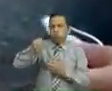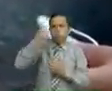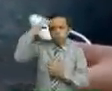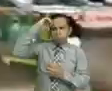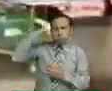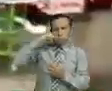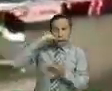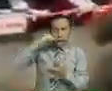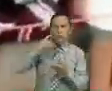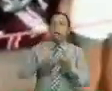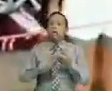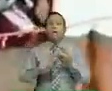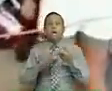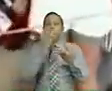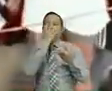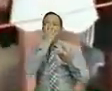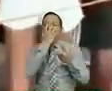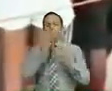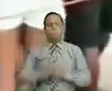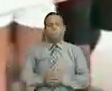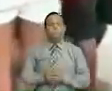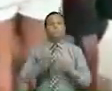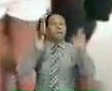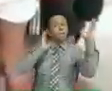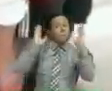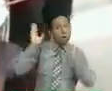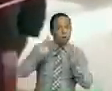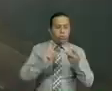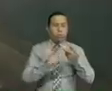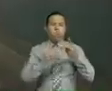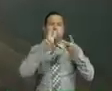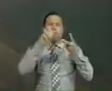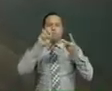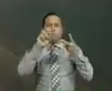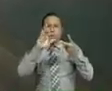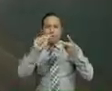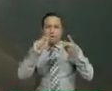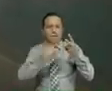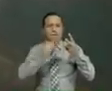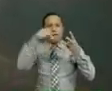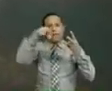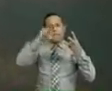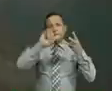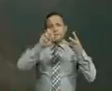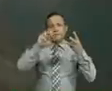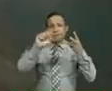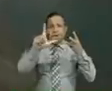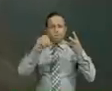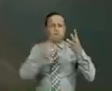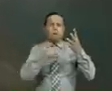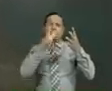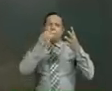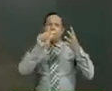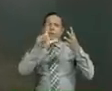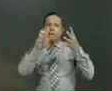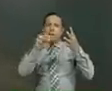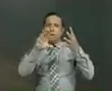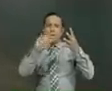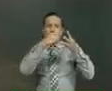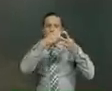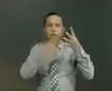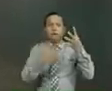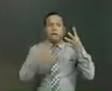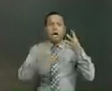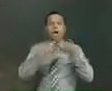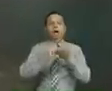muchas veces. Babahoyo, junto a Ventanas, Urdaneta, Quinsaloma y Valencia, son los cantones que se encuentran en amarillo en la provincia